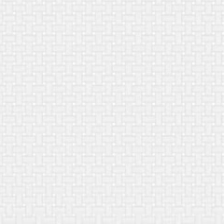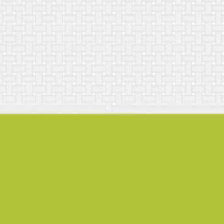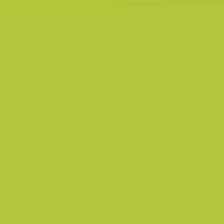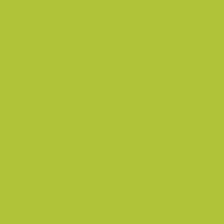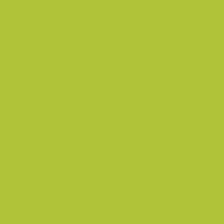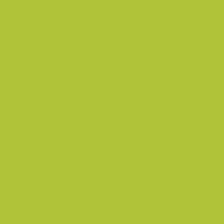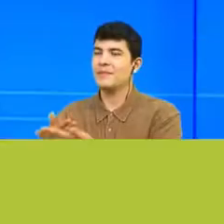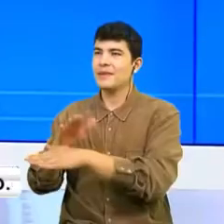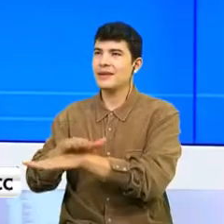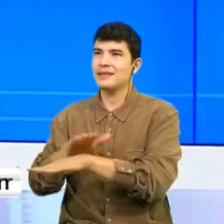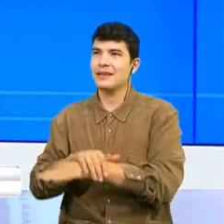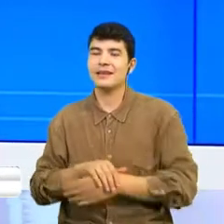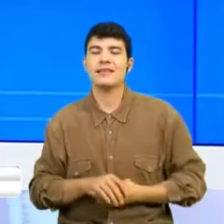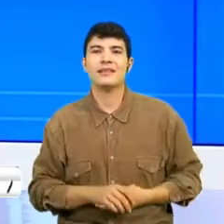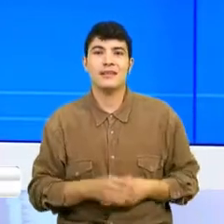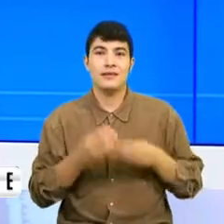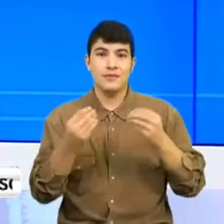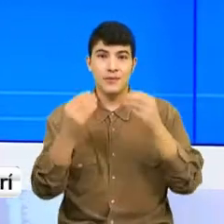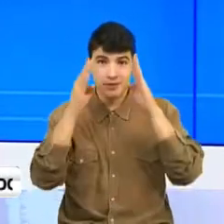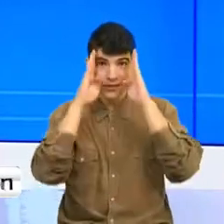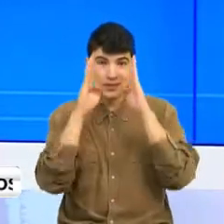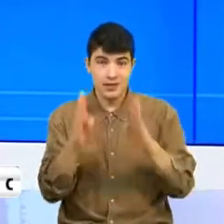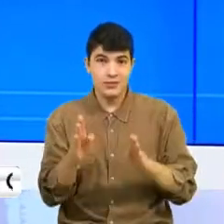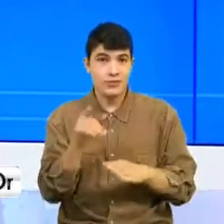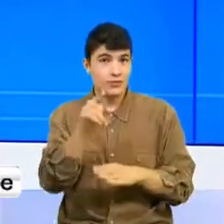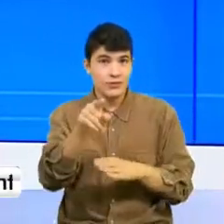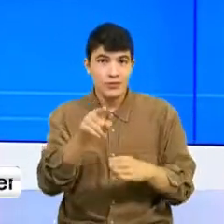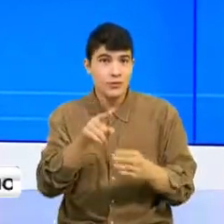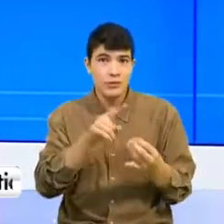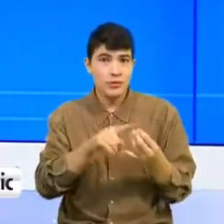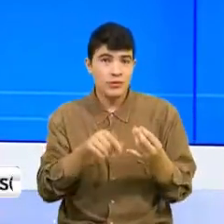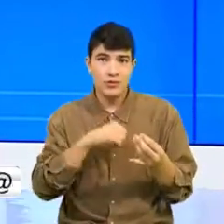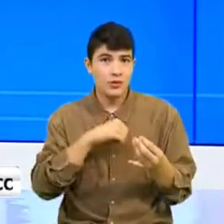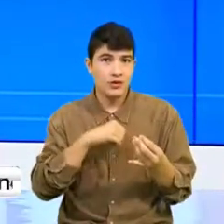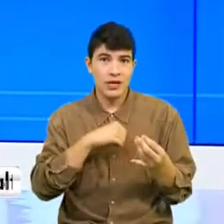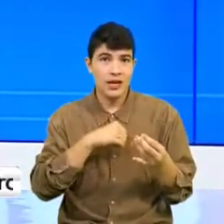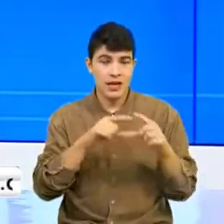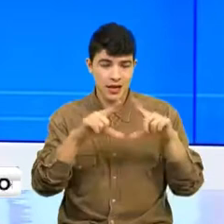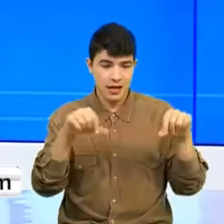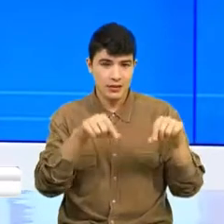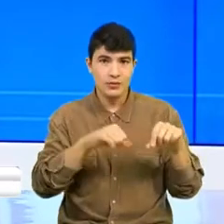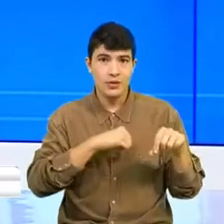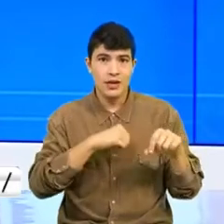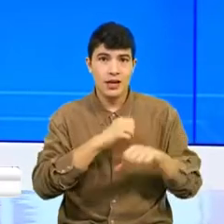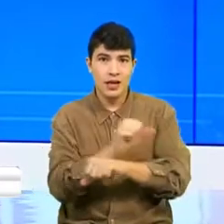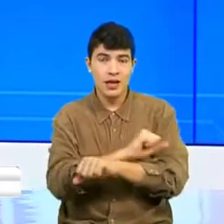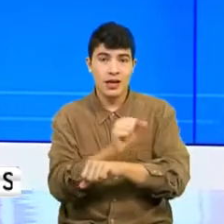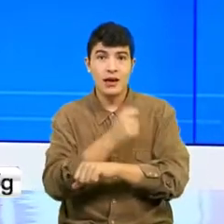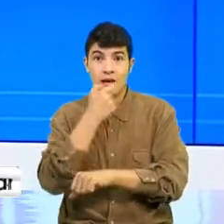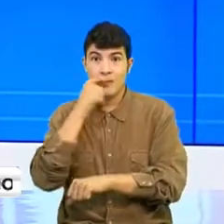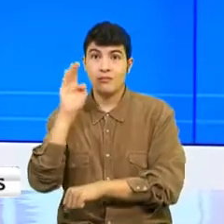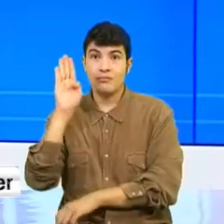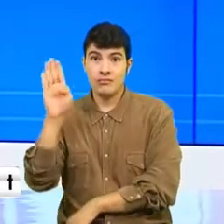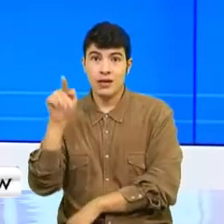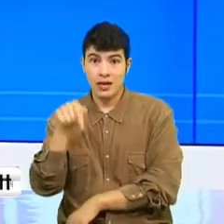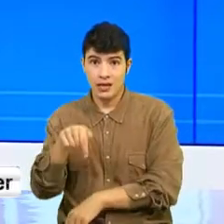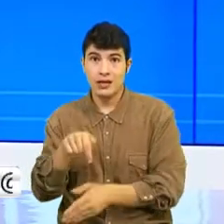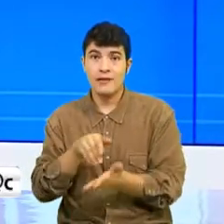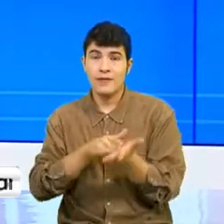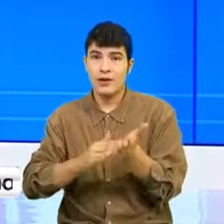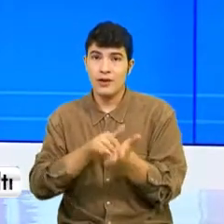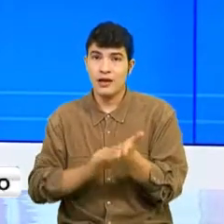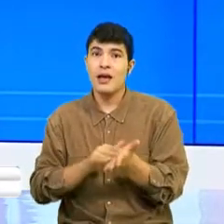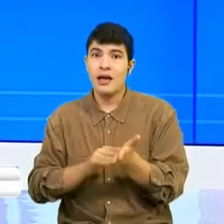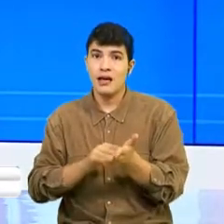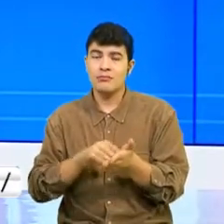canaltro.com. Y ponga mucha atención, en caso de no tener los documentos de su vehículo al día, pues la Policía de Tránsito y Transporte de Florida Blanca